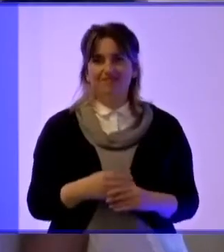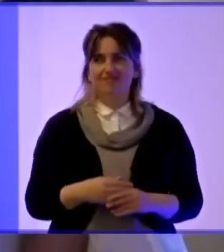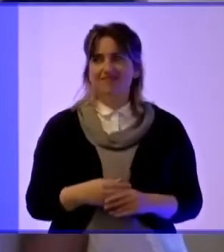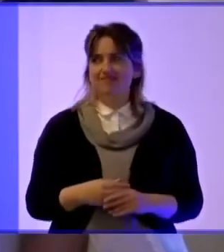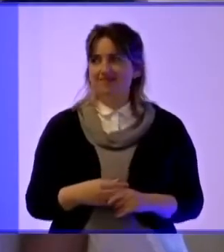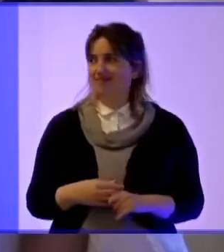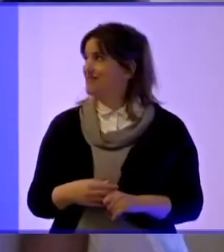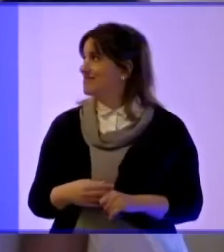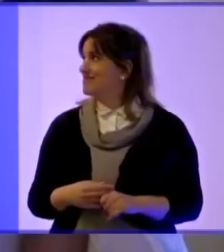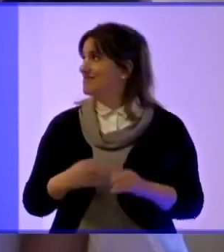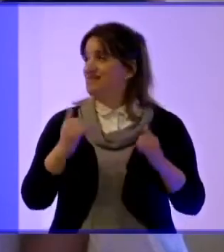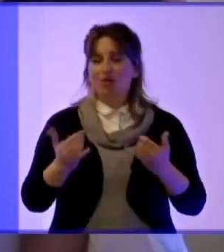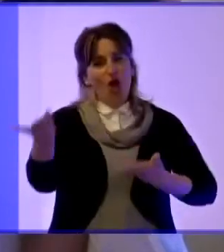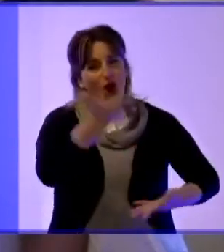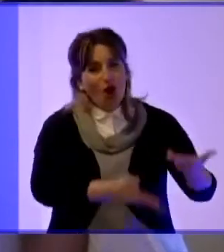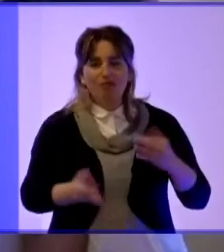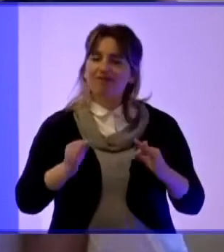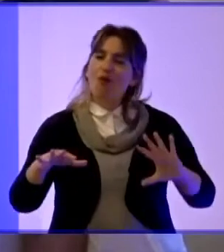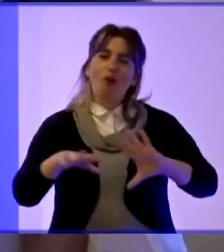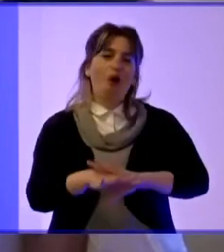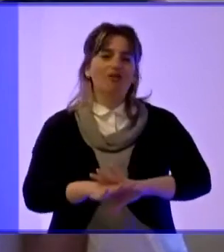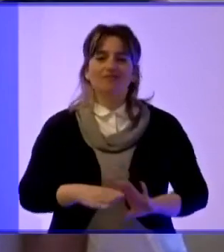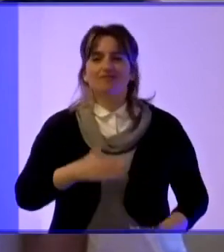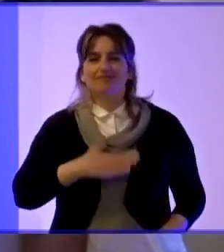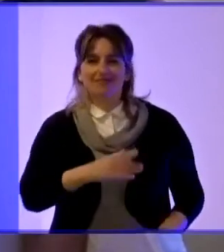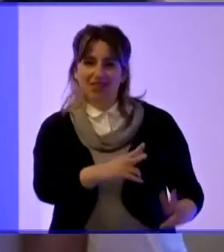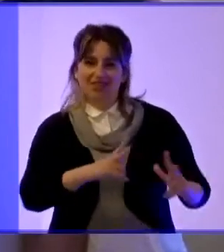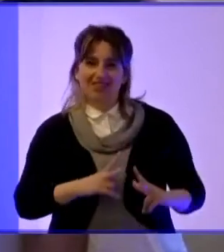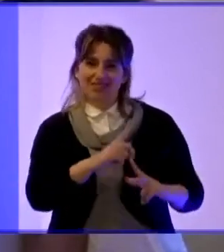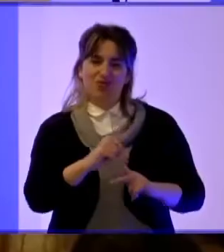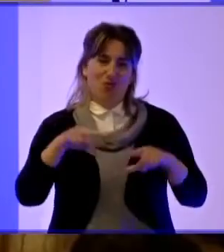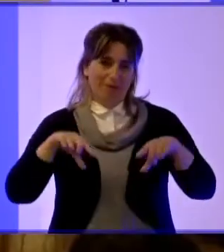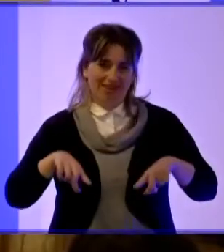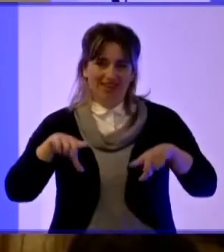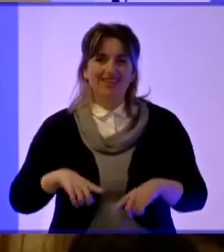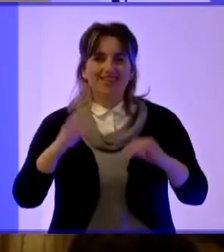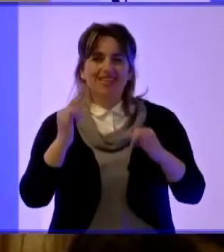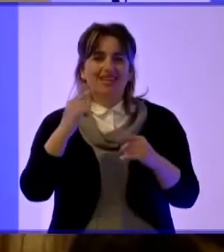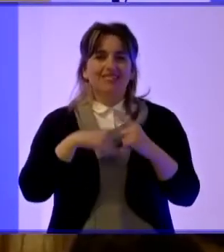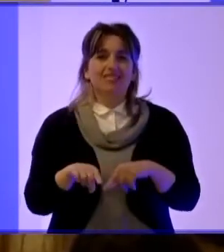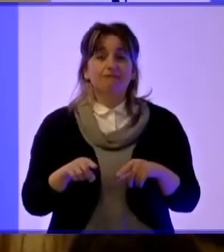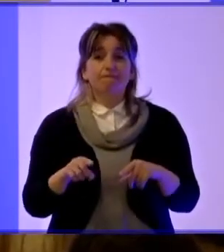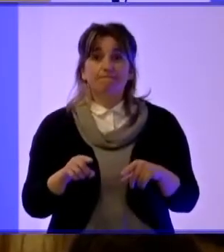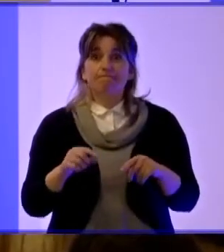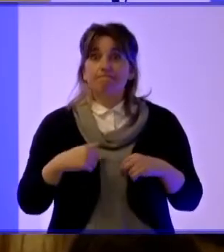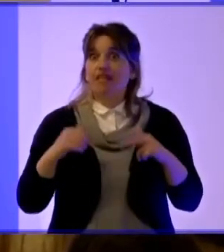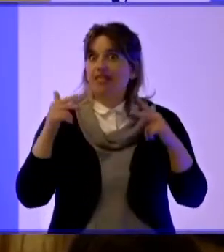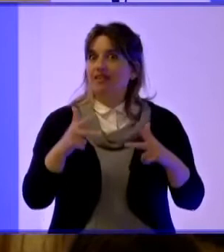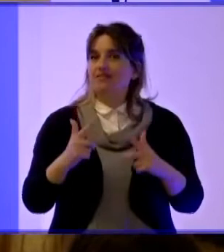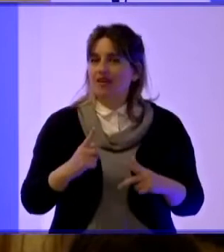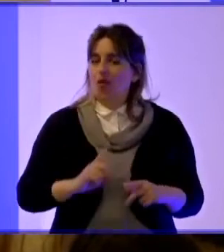La verdad es que comparto plenamente lo que dicen acá. Ahora, que nada, sí es un privilegio